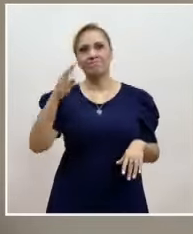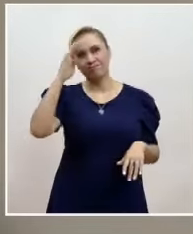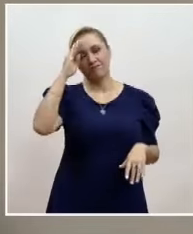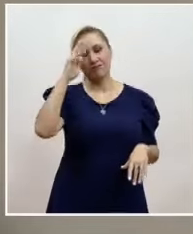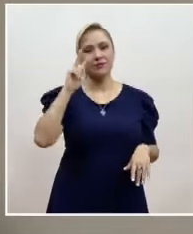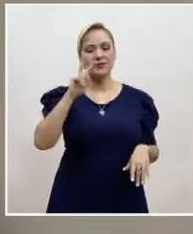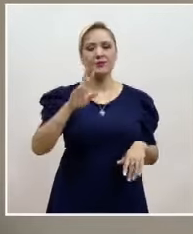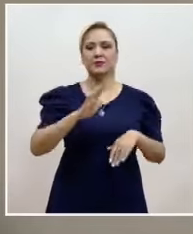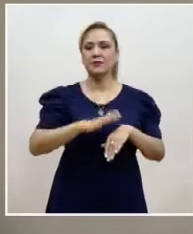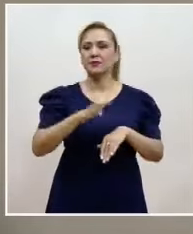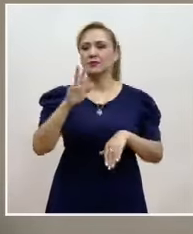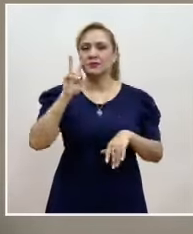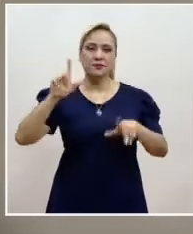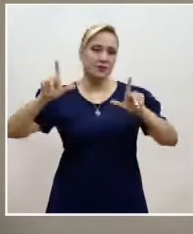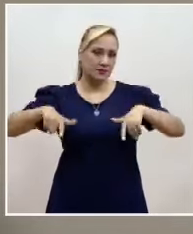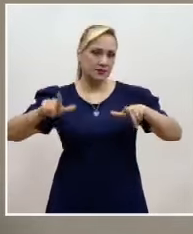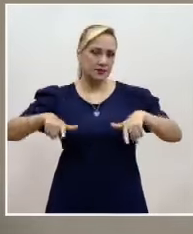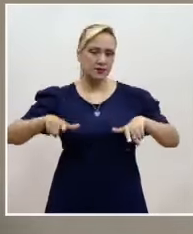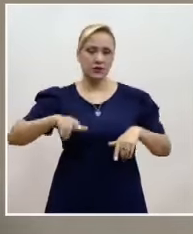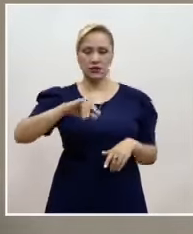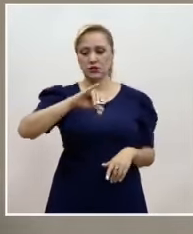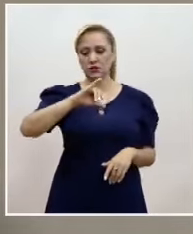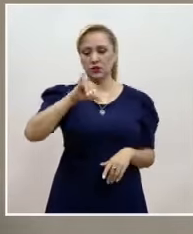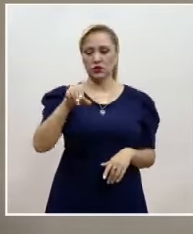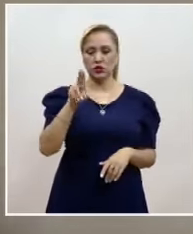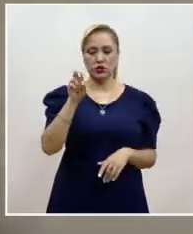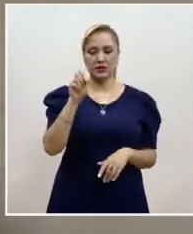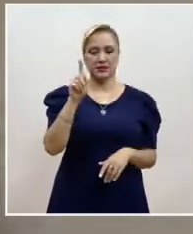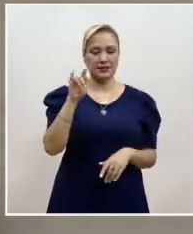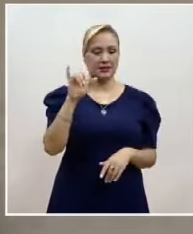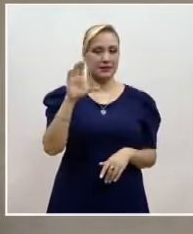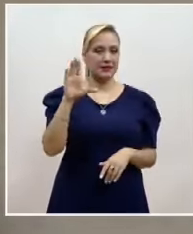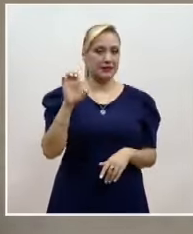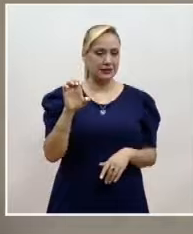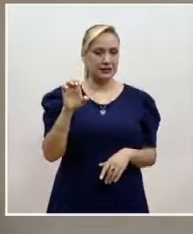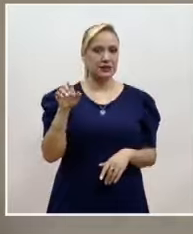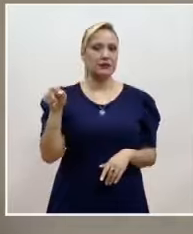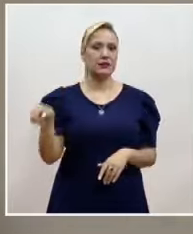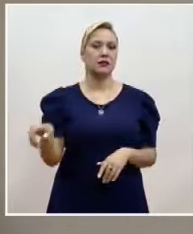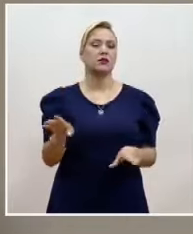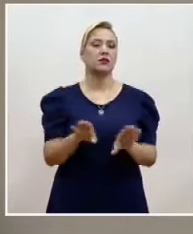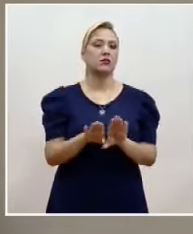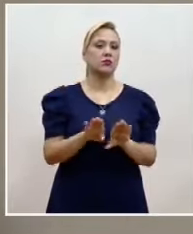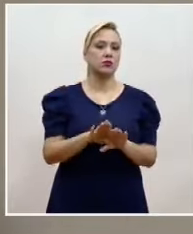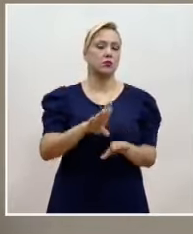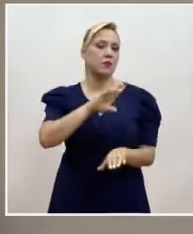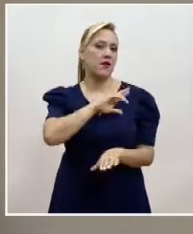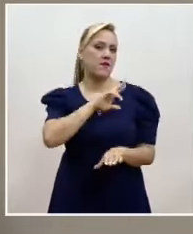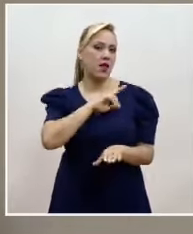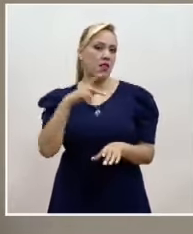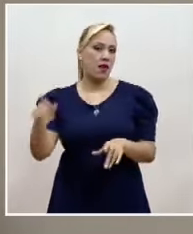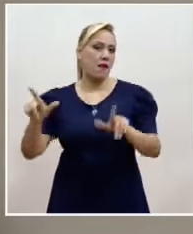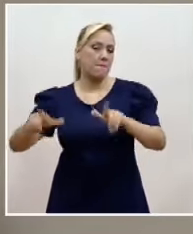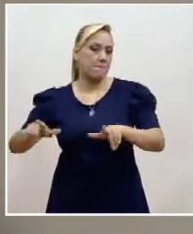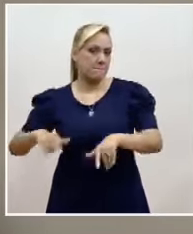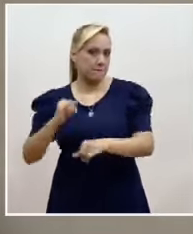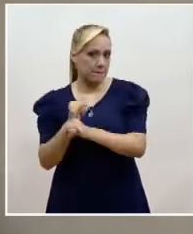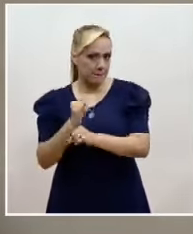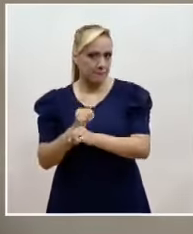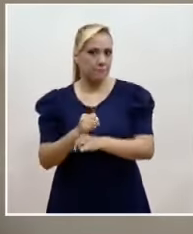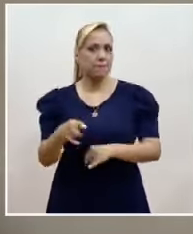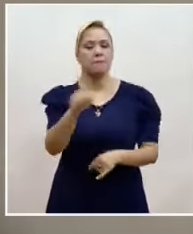hay plataformas que se conocen como crowd justice, ¿no? Que utilizan blockchain y que son plataformas descentralizadas privadas, en donde las